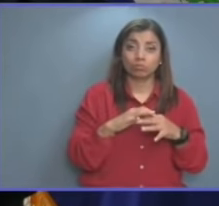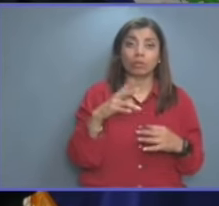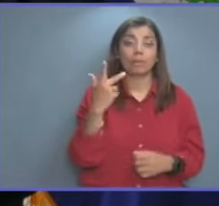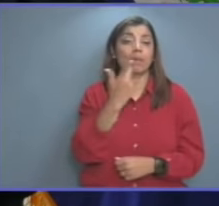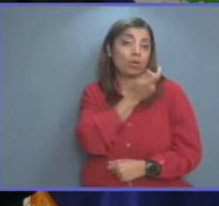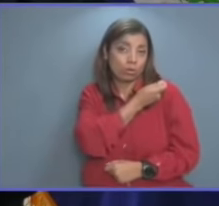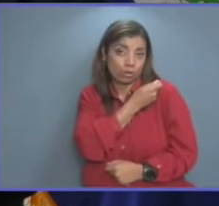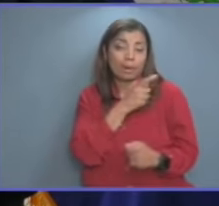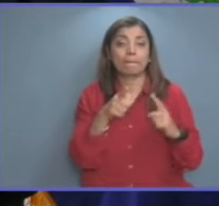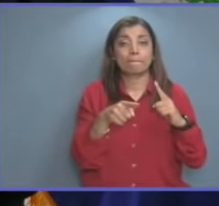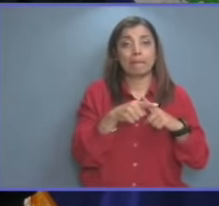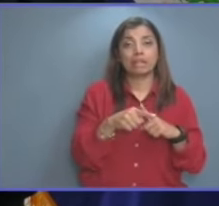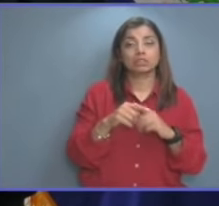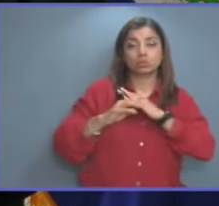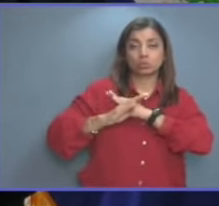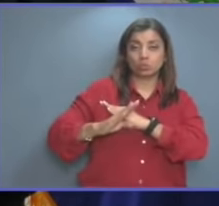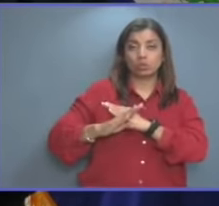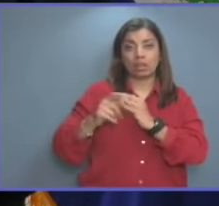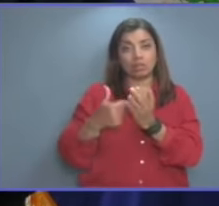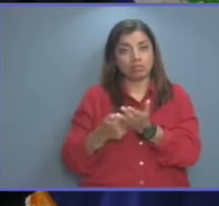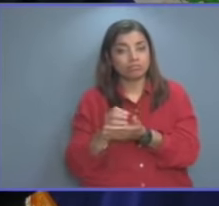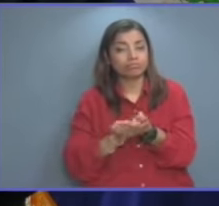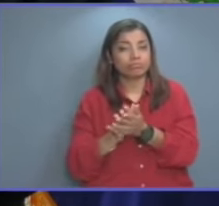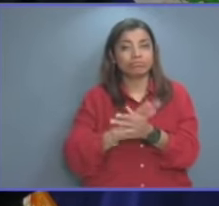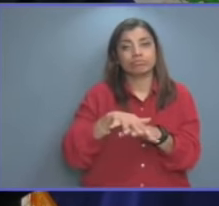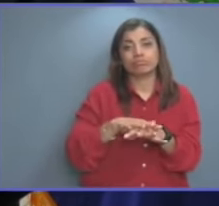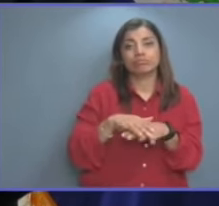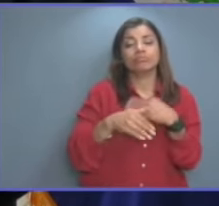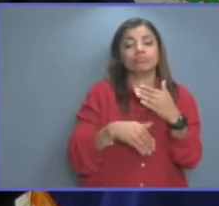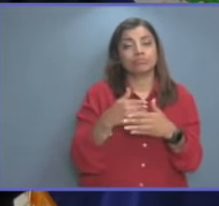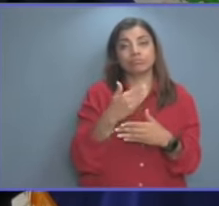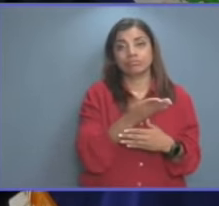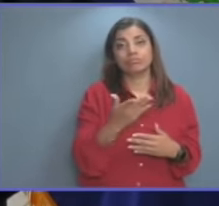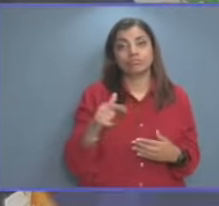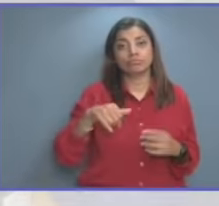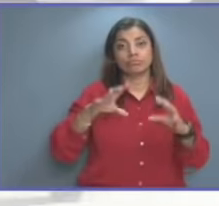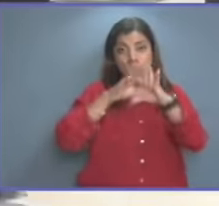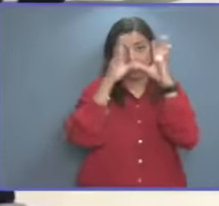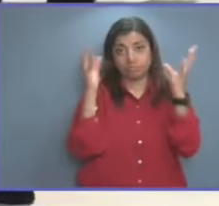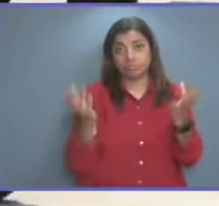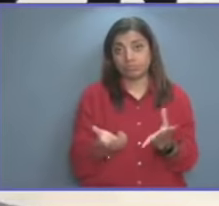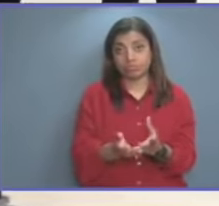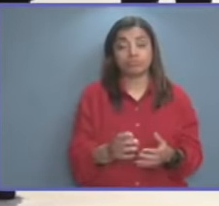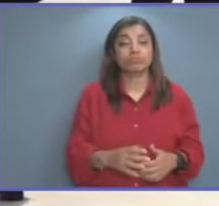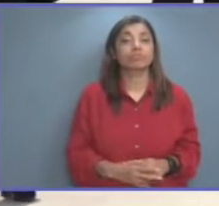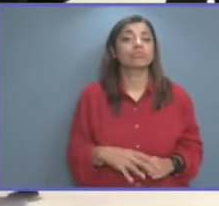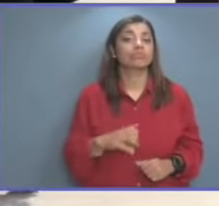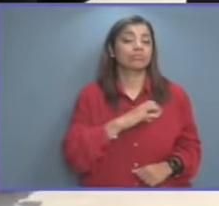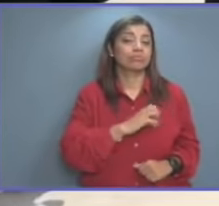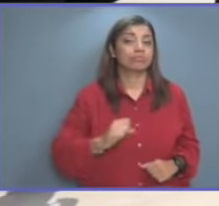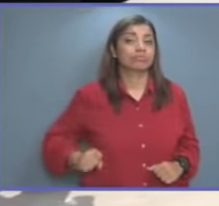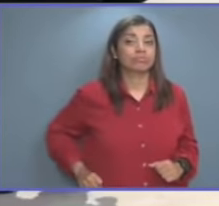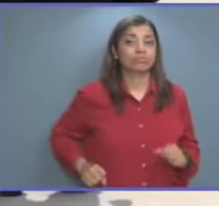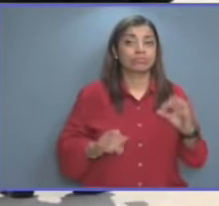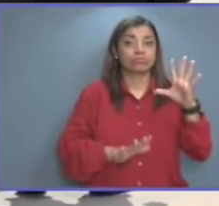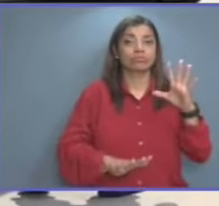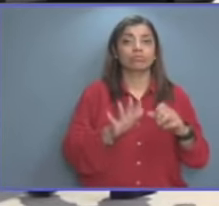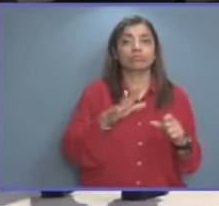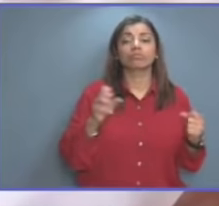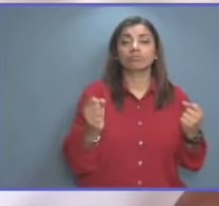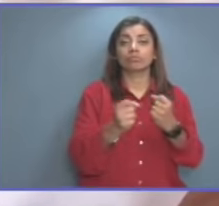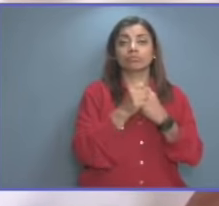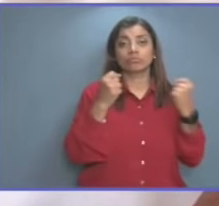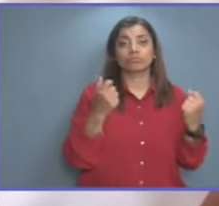vacunación que viene siendo pues una de las estrategias más reconocidas a nivel internacional el salvador ha recibido más de 15 millones de